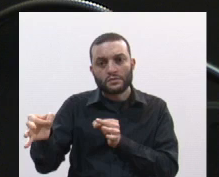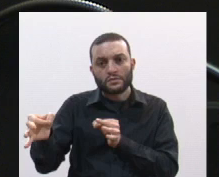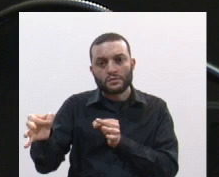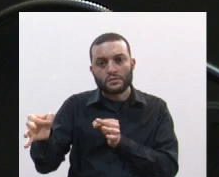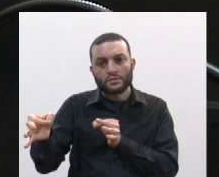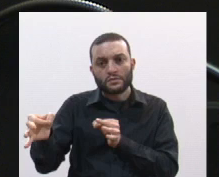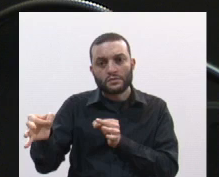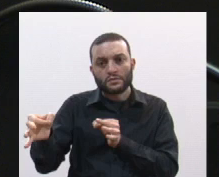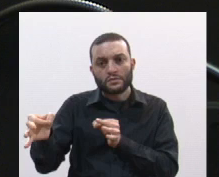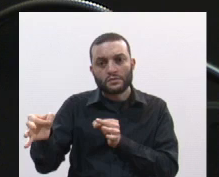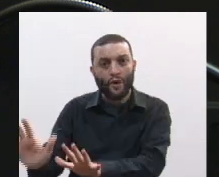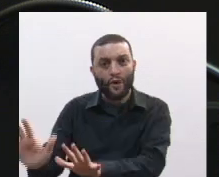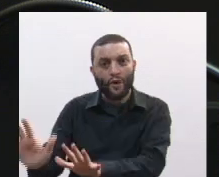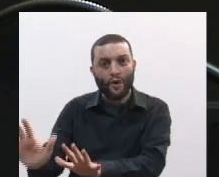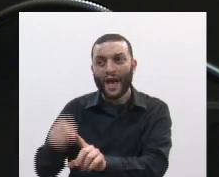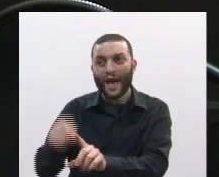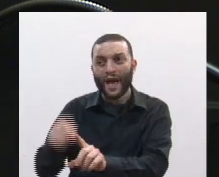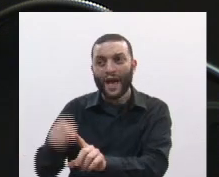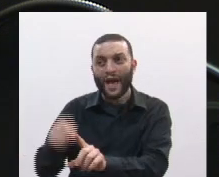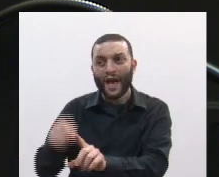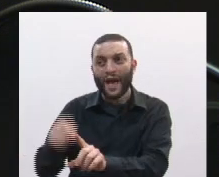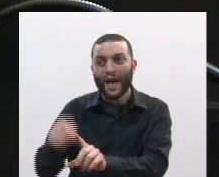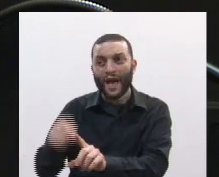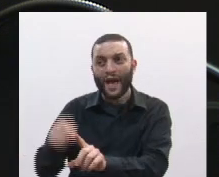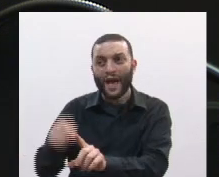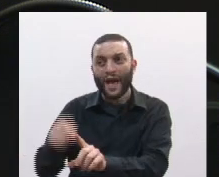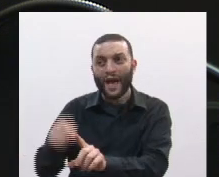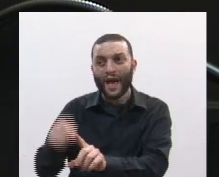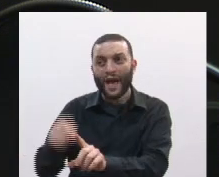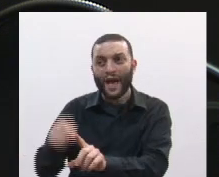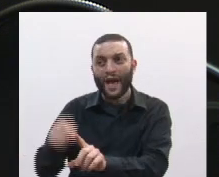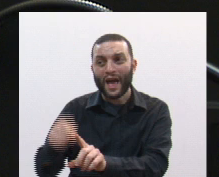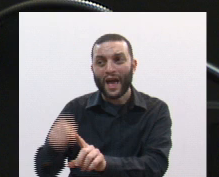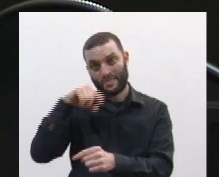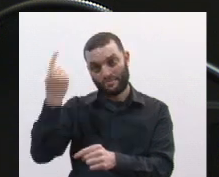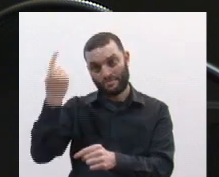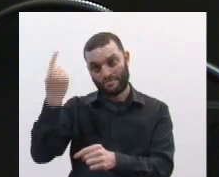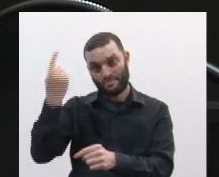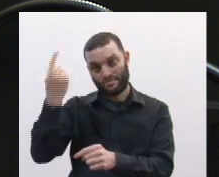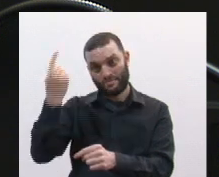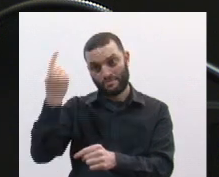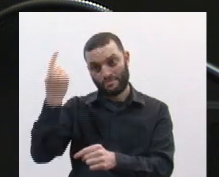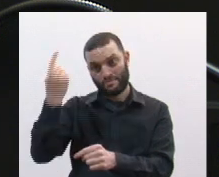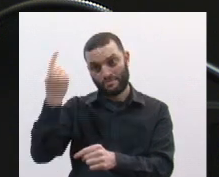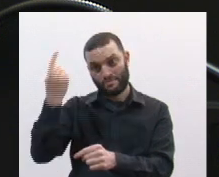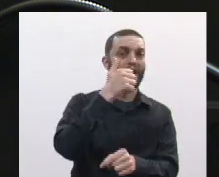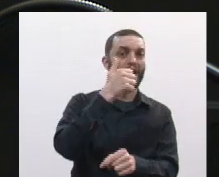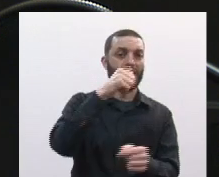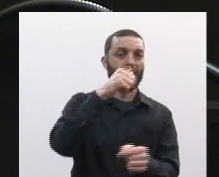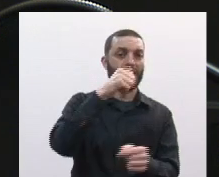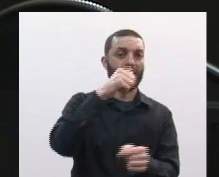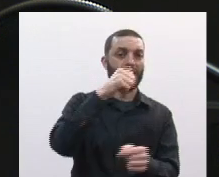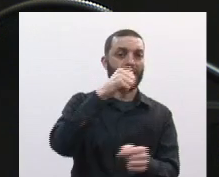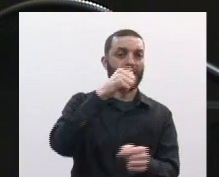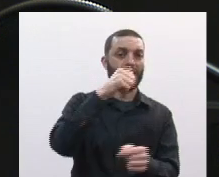ese día, un día más en Bariloche, y fuimos hasta Villa La Angostura a esa reunión. Bueno, éramos casi más lo